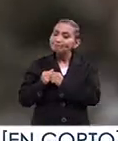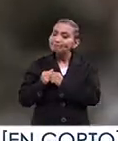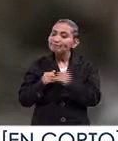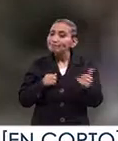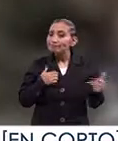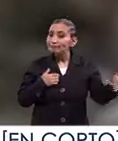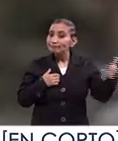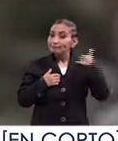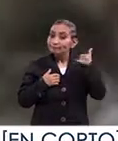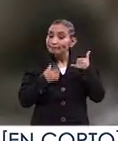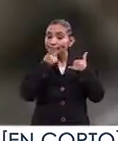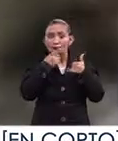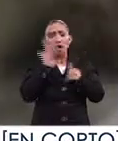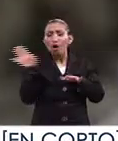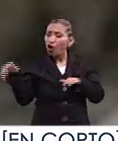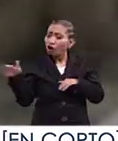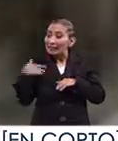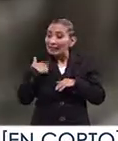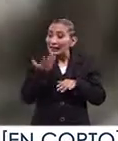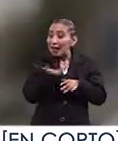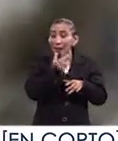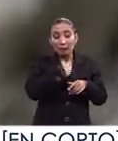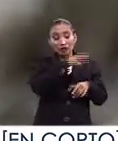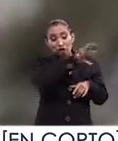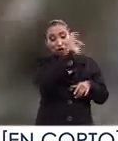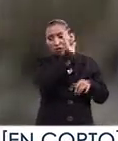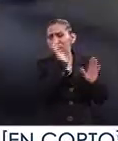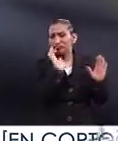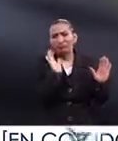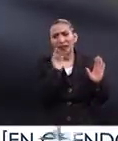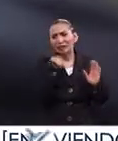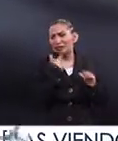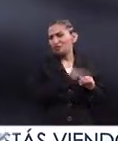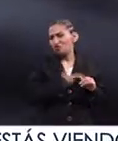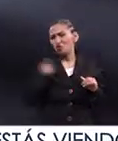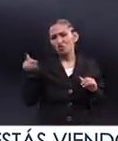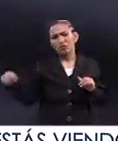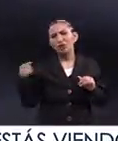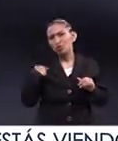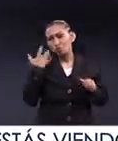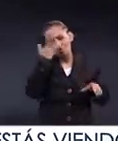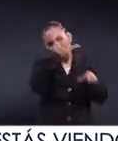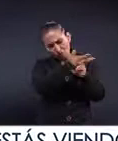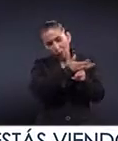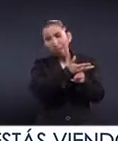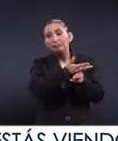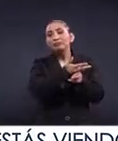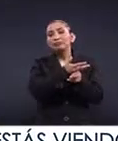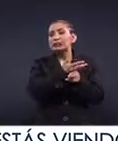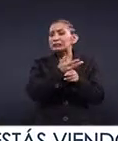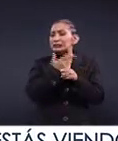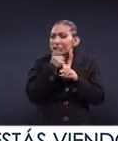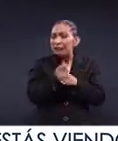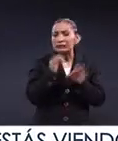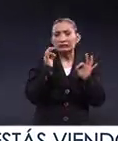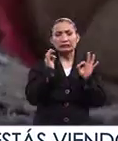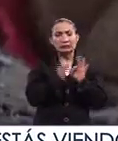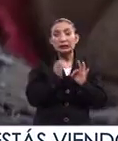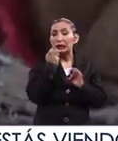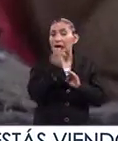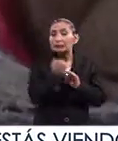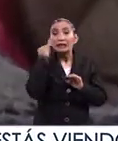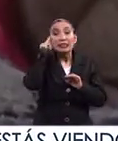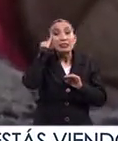y me recibió una llamada y me dijo, acabo de conocer un personaje increíble, te va a encantar y va a ser. Y me dijo, es